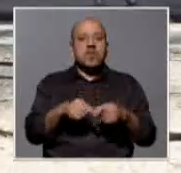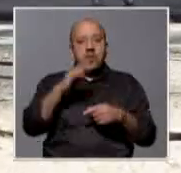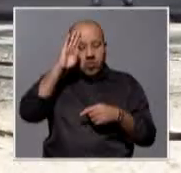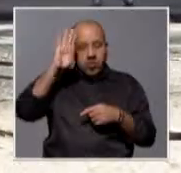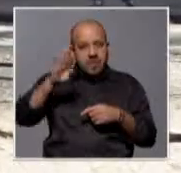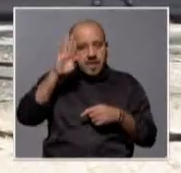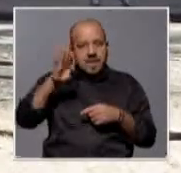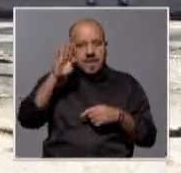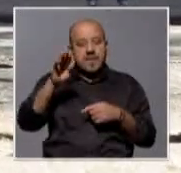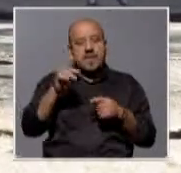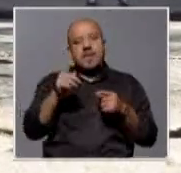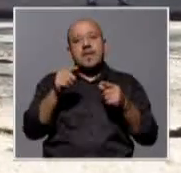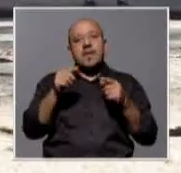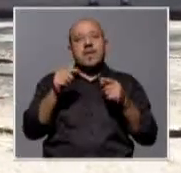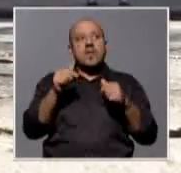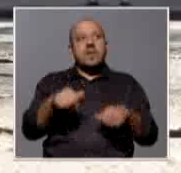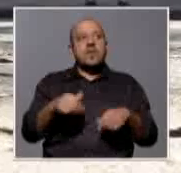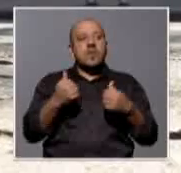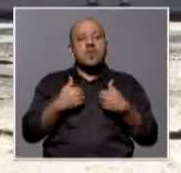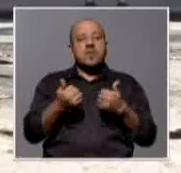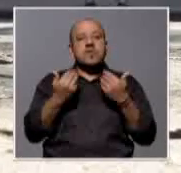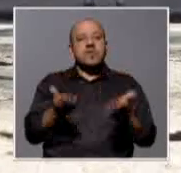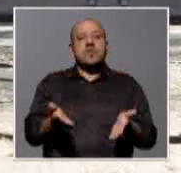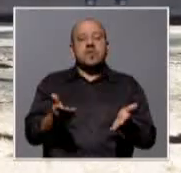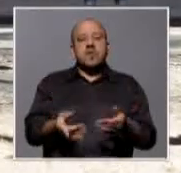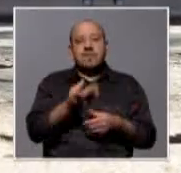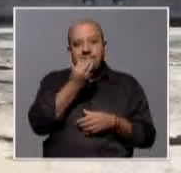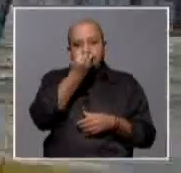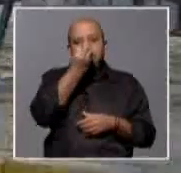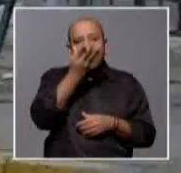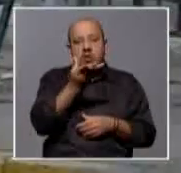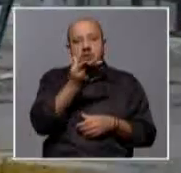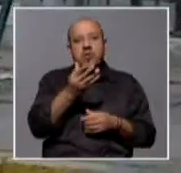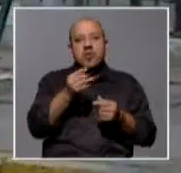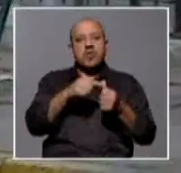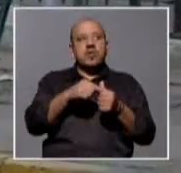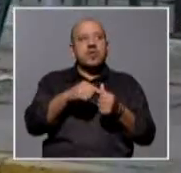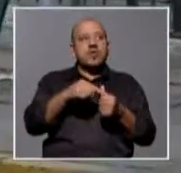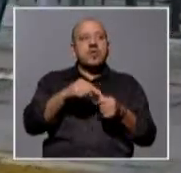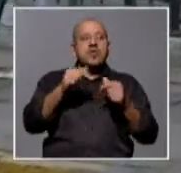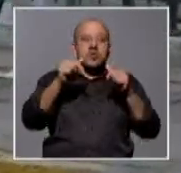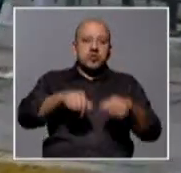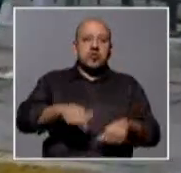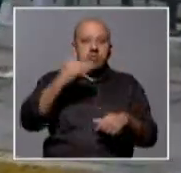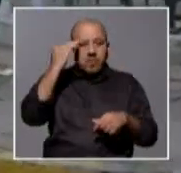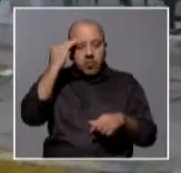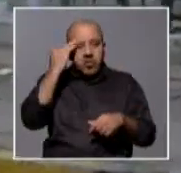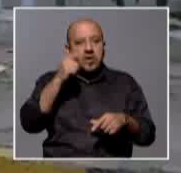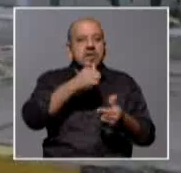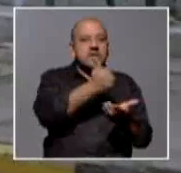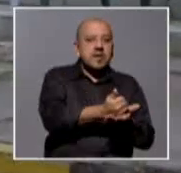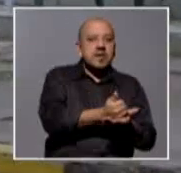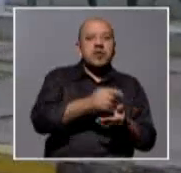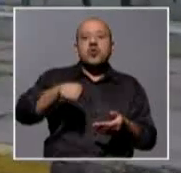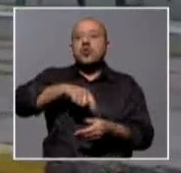homenaje y de cariño, una ofrenda de margaritas con la consigna de este año. Son memorias, son presentes, ¿dónde están?